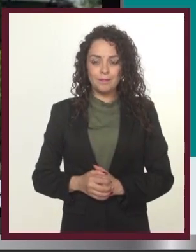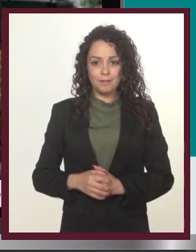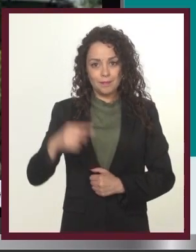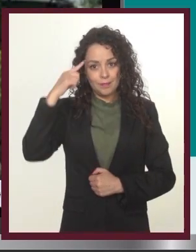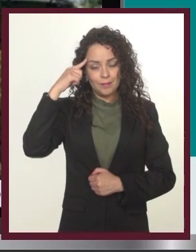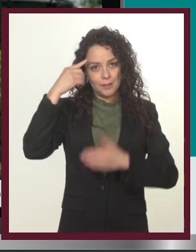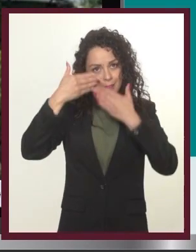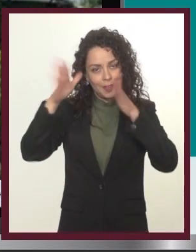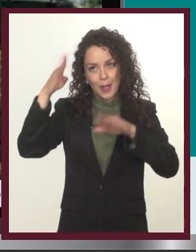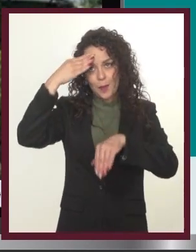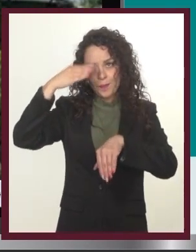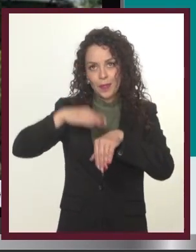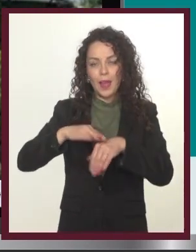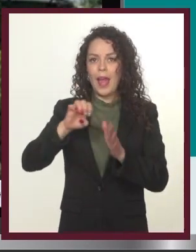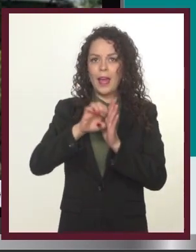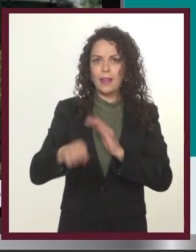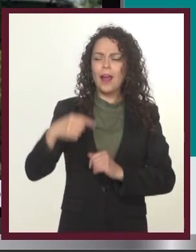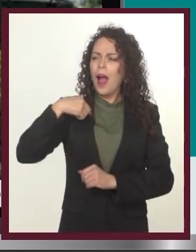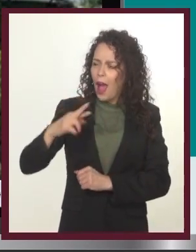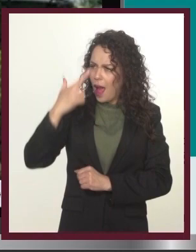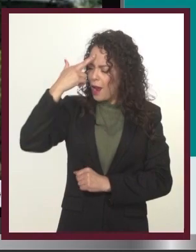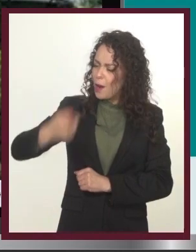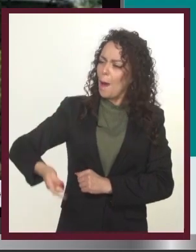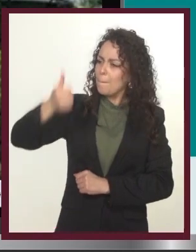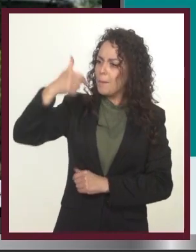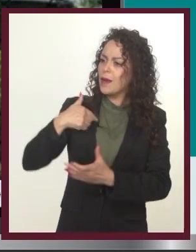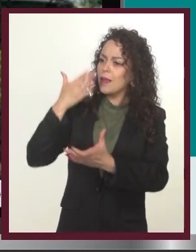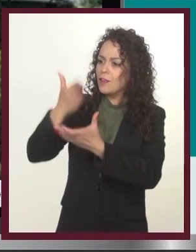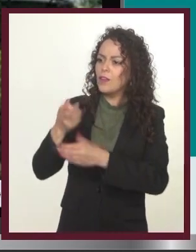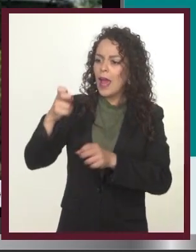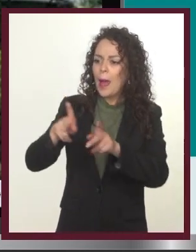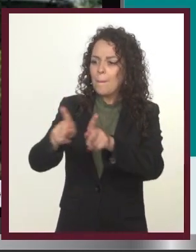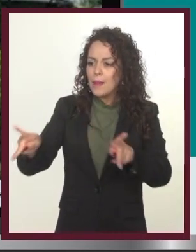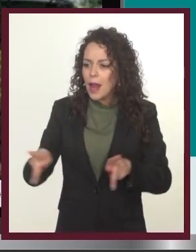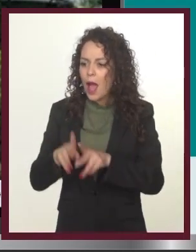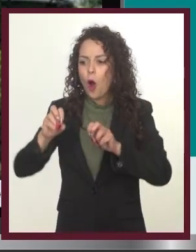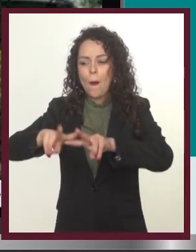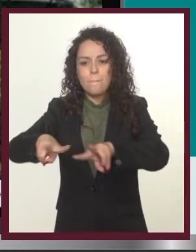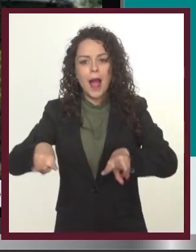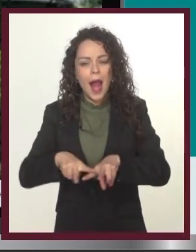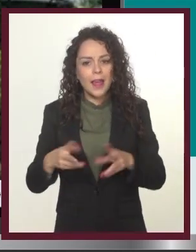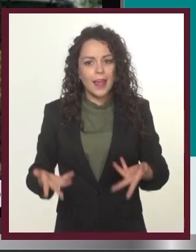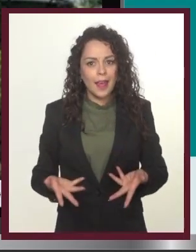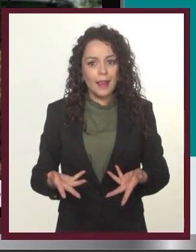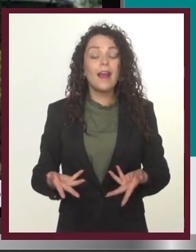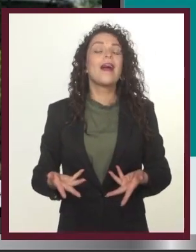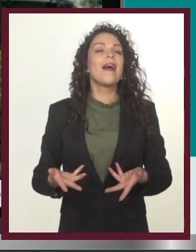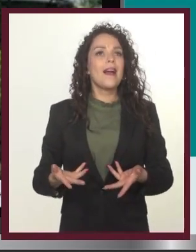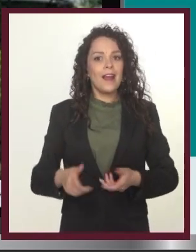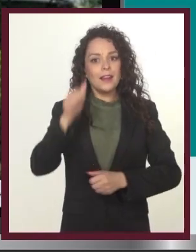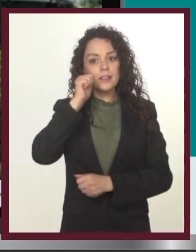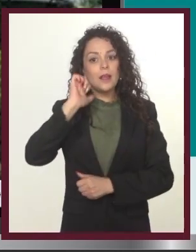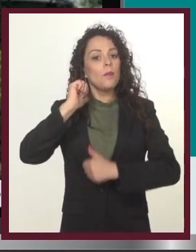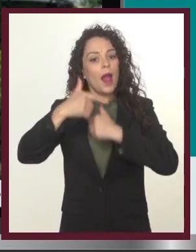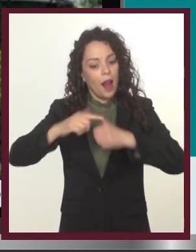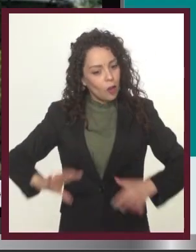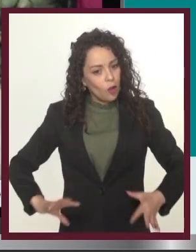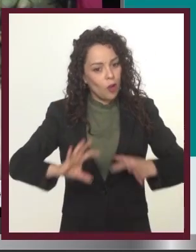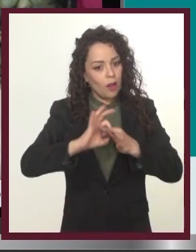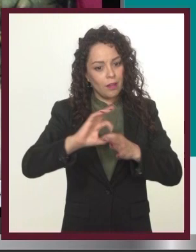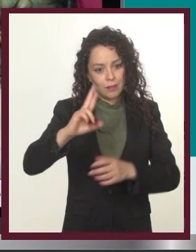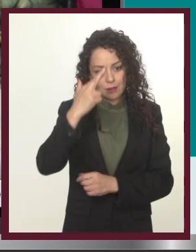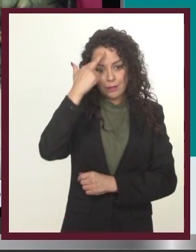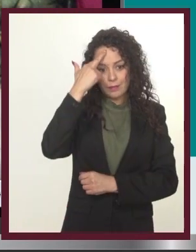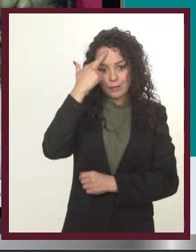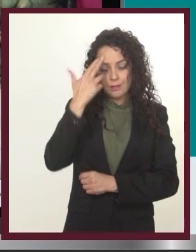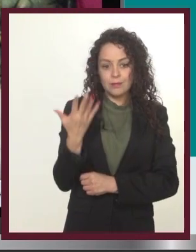tu memoria. Y tú dices, la primera vez que fui a ese parque o a esa plaza, ¿no? ¿Qué significó? Siempre lo vas a unir con algo, ¿no?